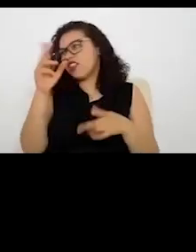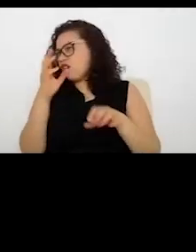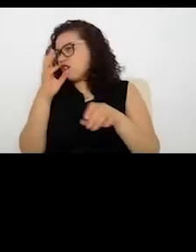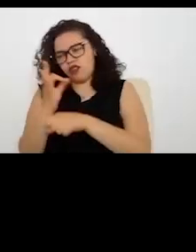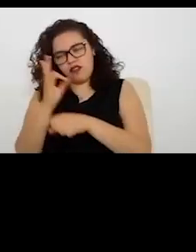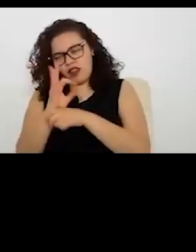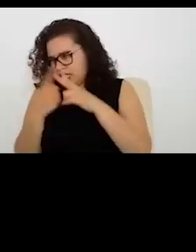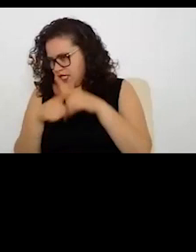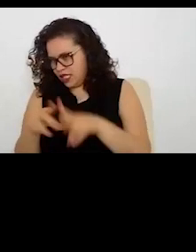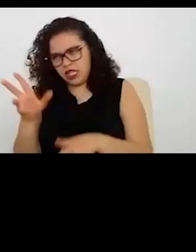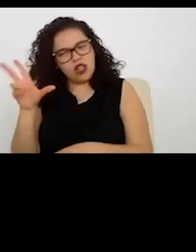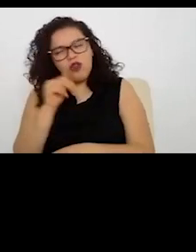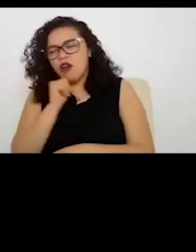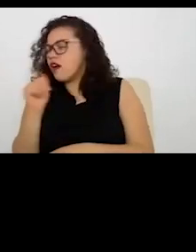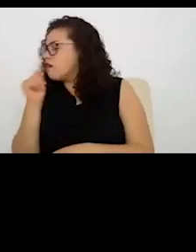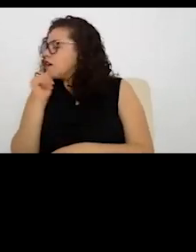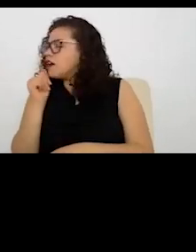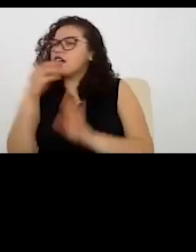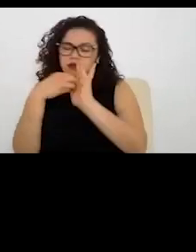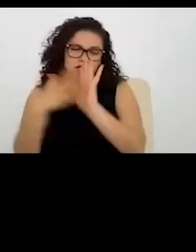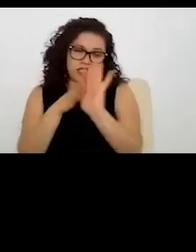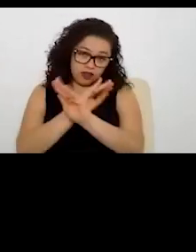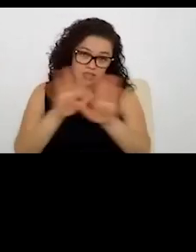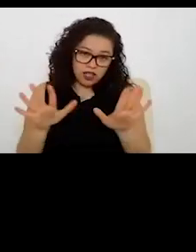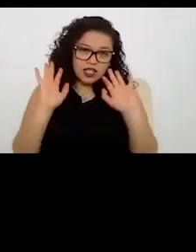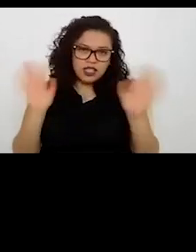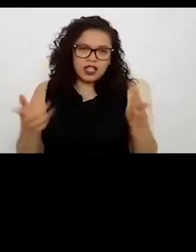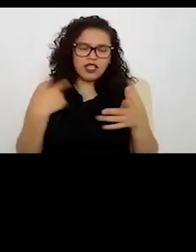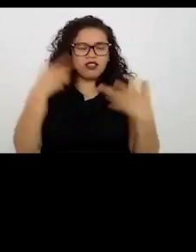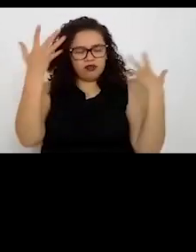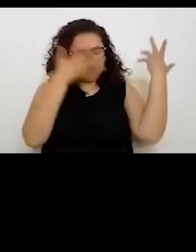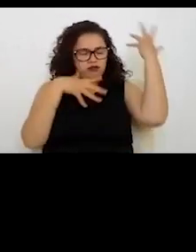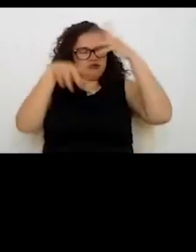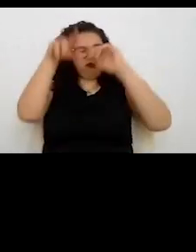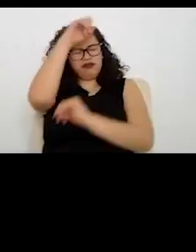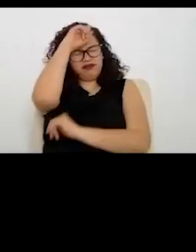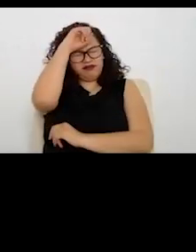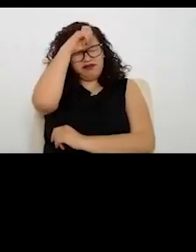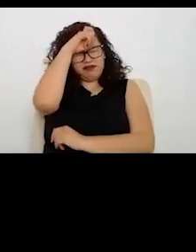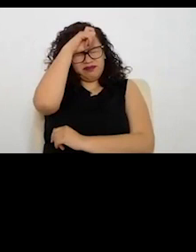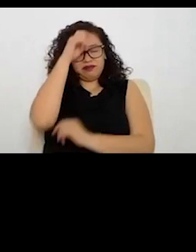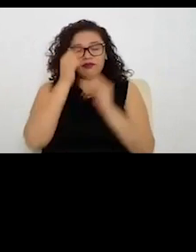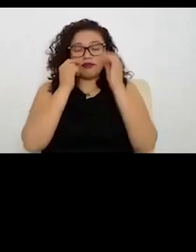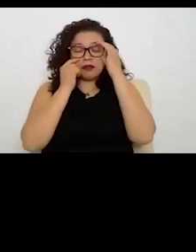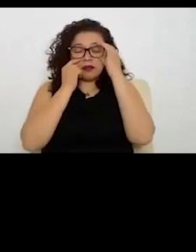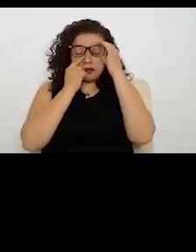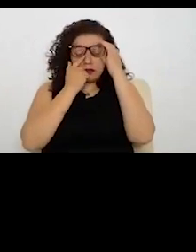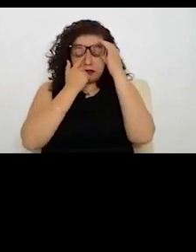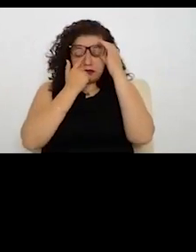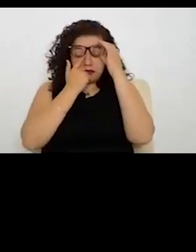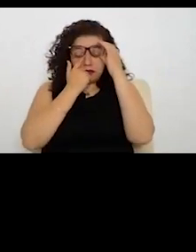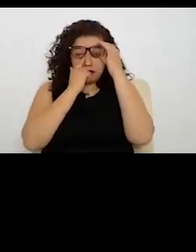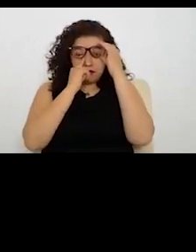vigor formalmente, o sea, está publicada la información, pero no entra en vigor. Y ahí es donde yo me confundí un poco. No te preocupes. Primero que